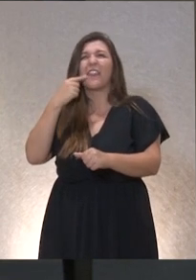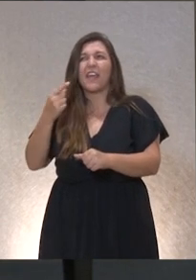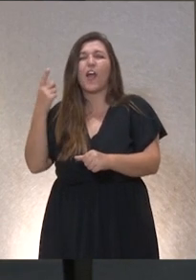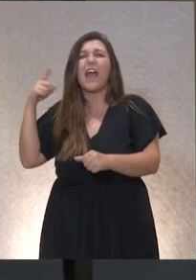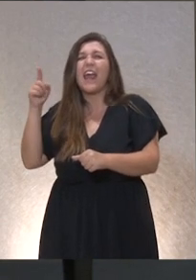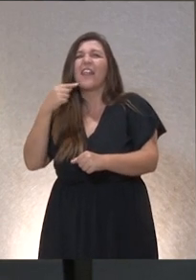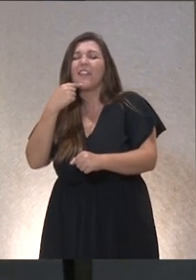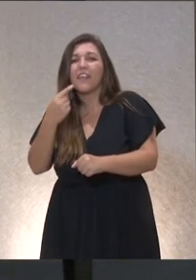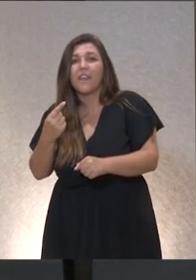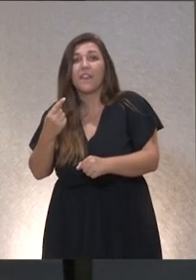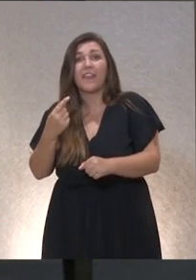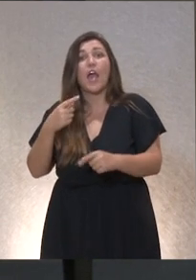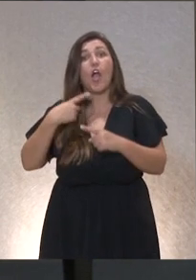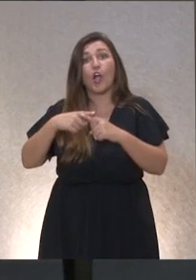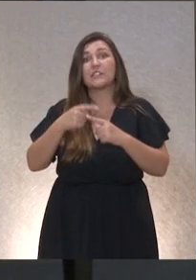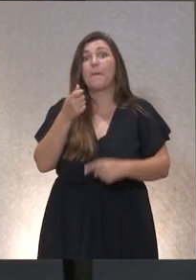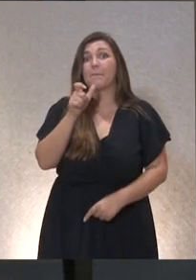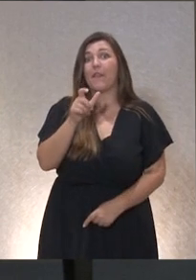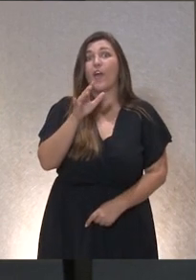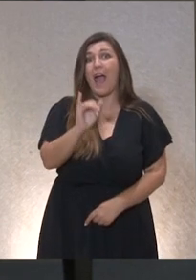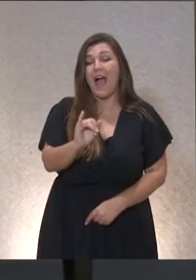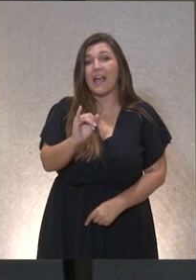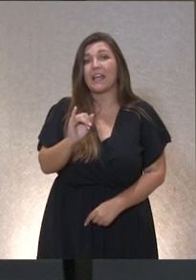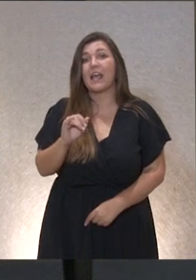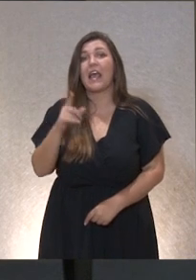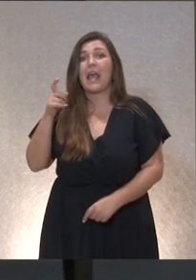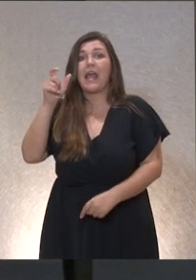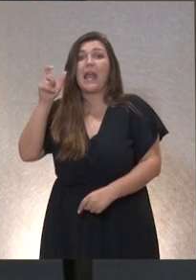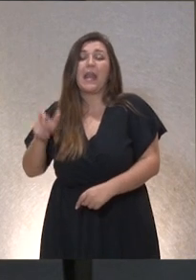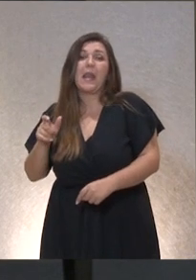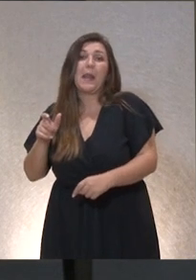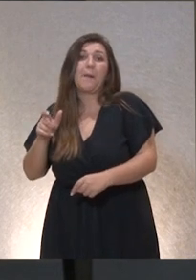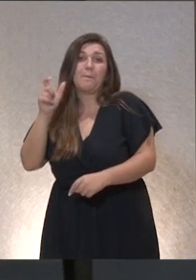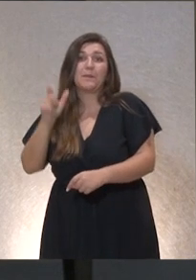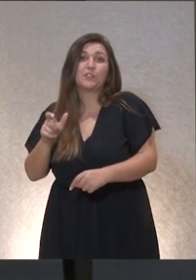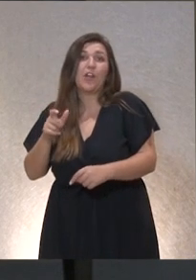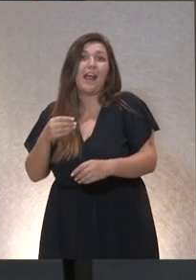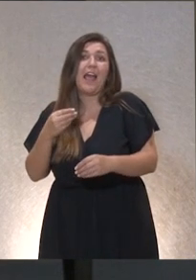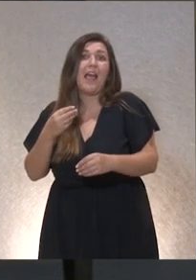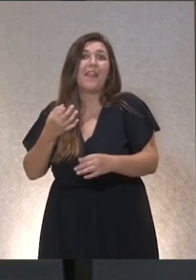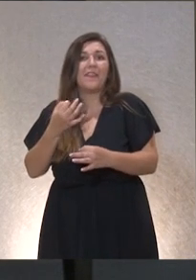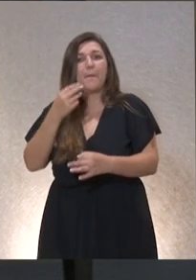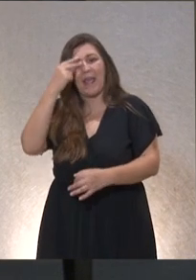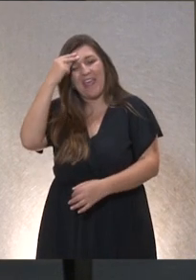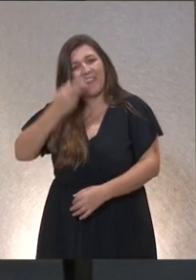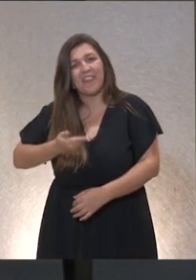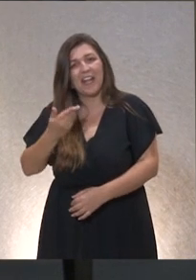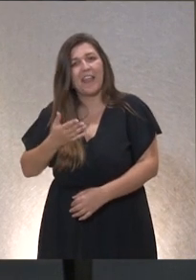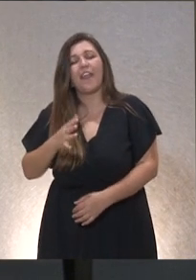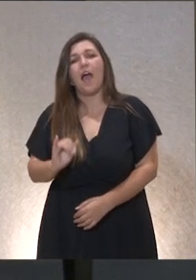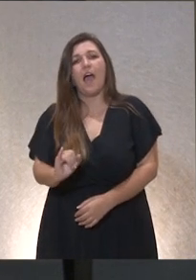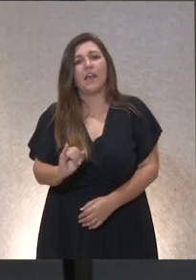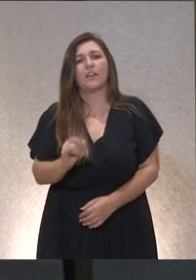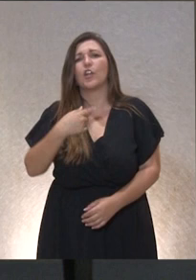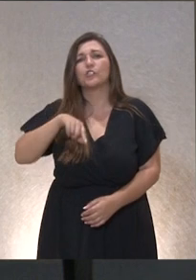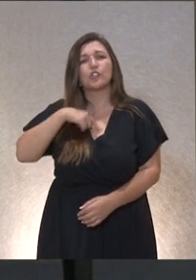que las cosas tienen precio y la persona tiene dignidad Pues eso las personas tienen dignidad y eso nos quedará siempre y nos